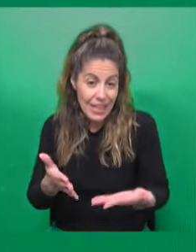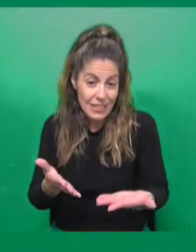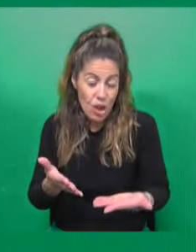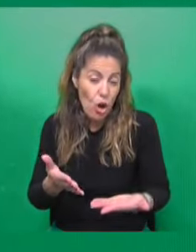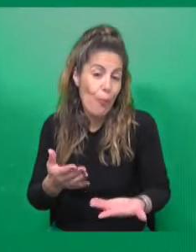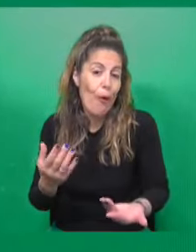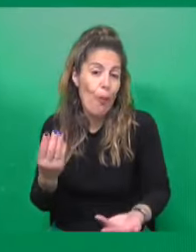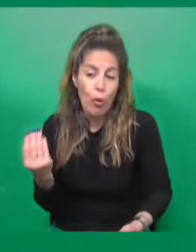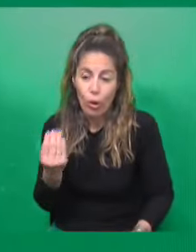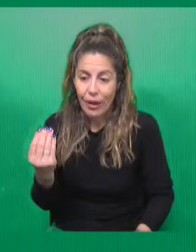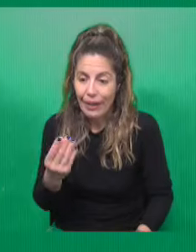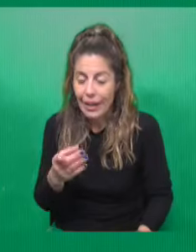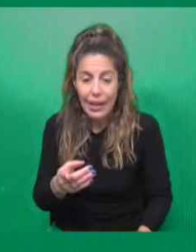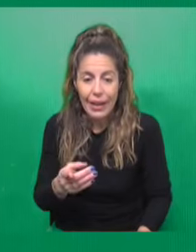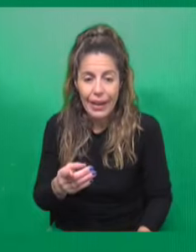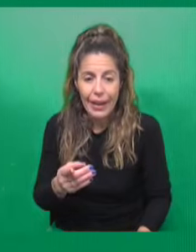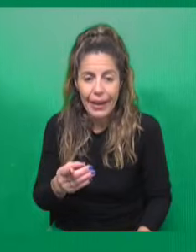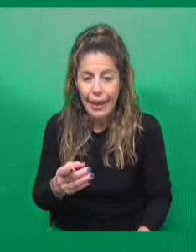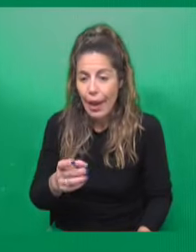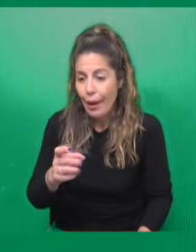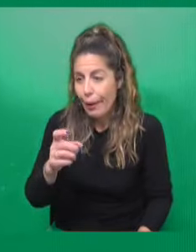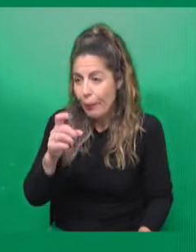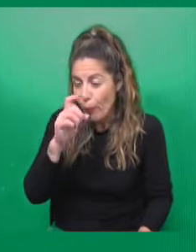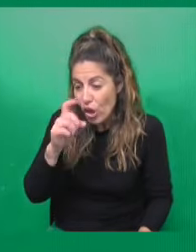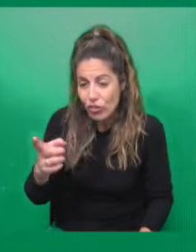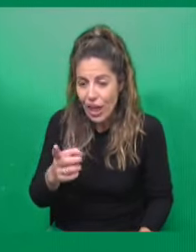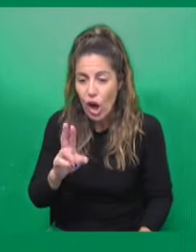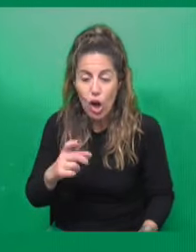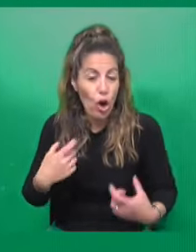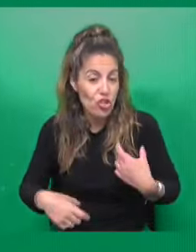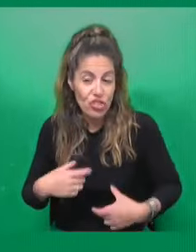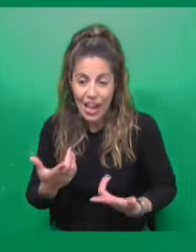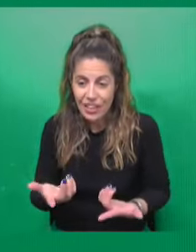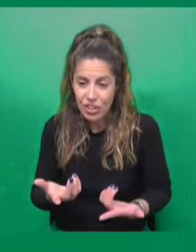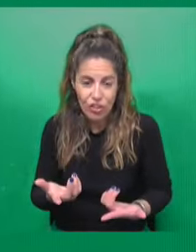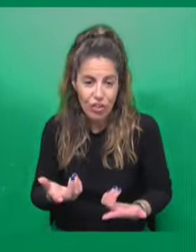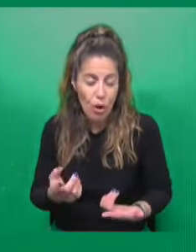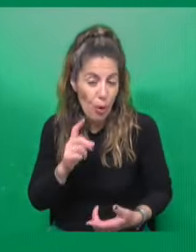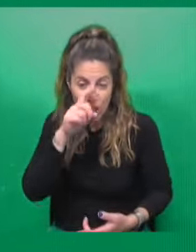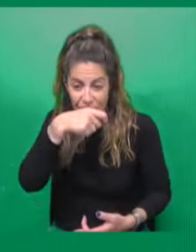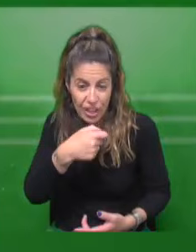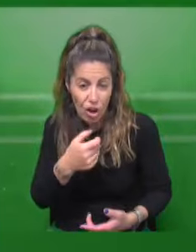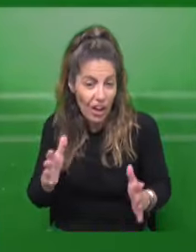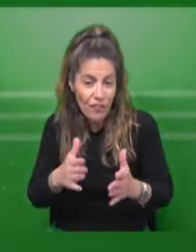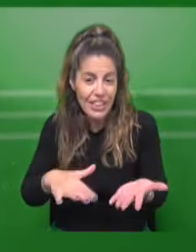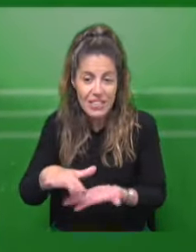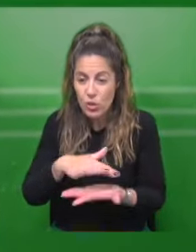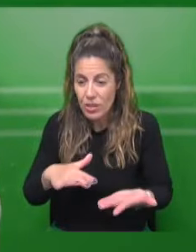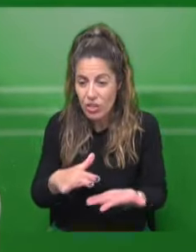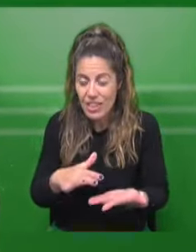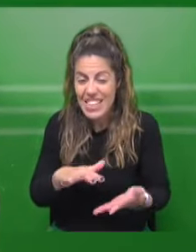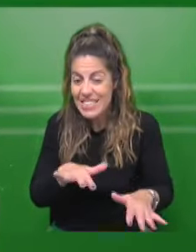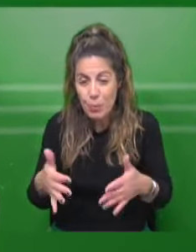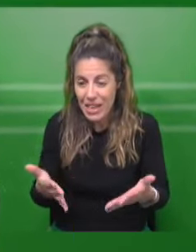regionales que enfrentan situaciones muy similares de todo punto de vista social político que pueden hacer cosas juntos pero